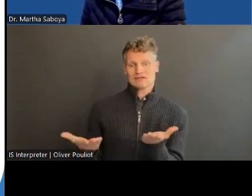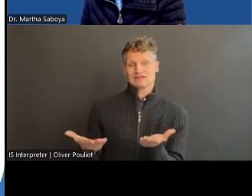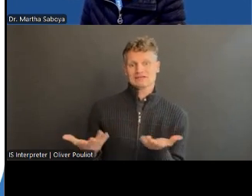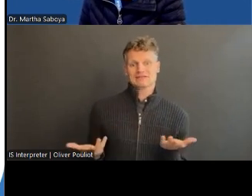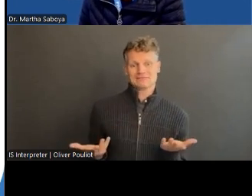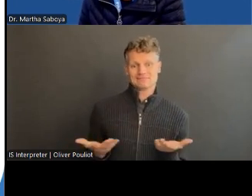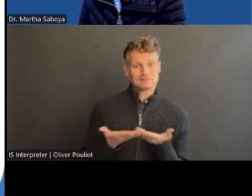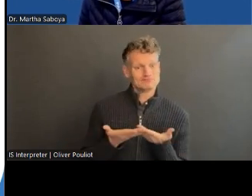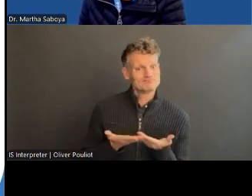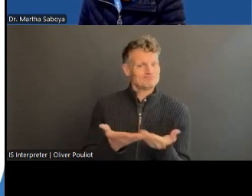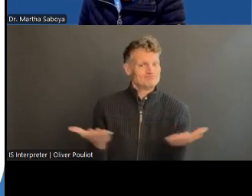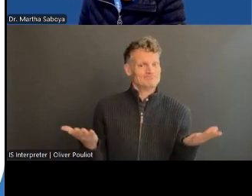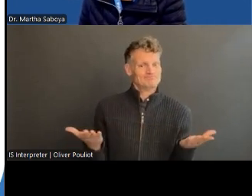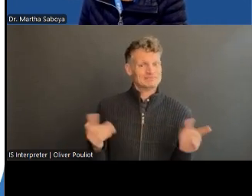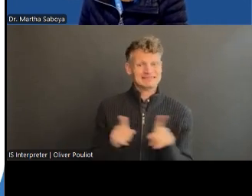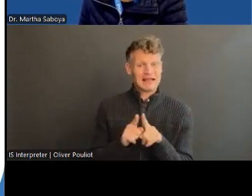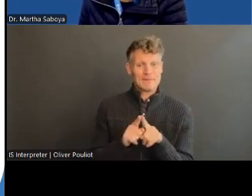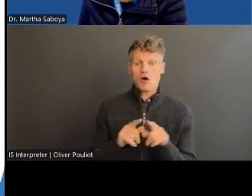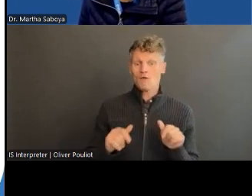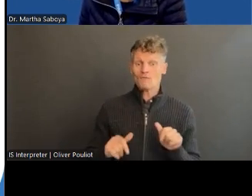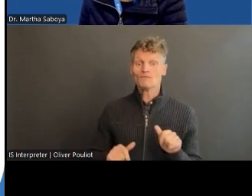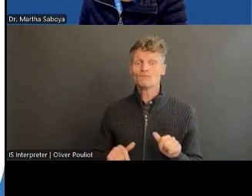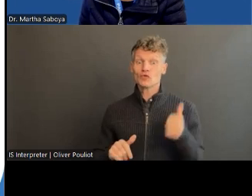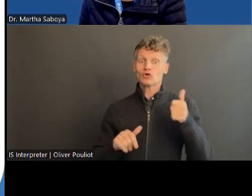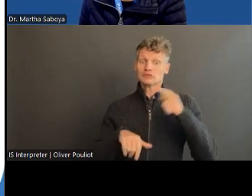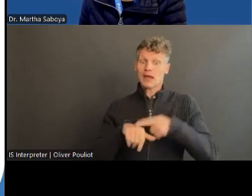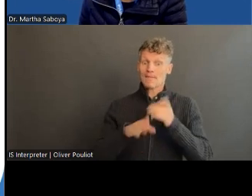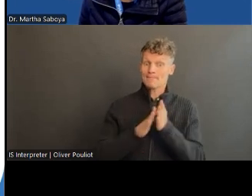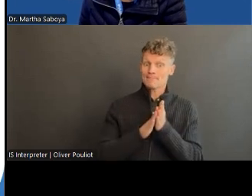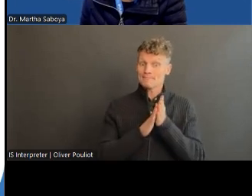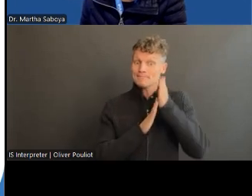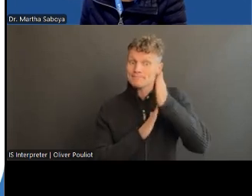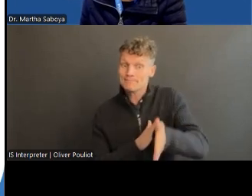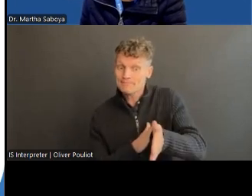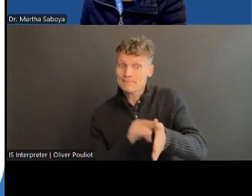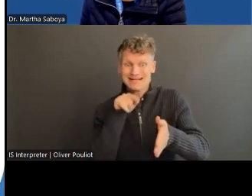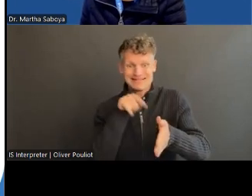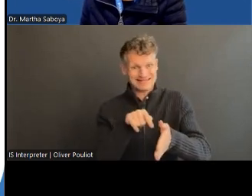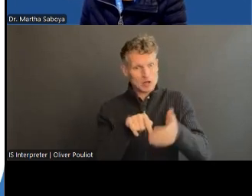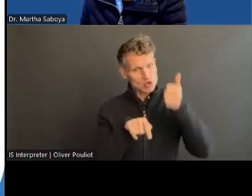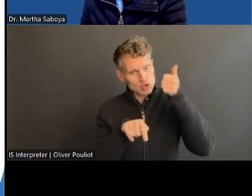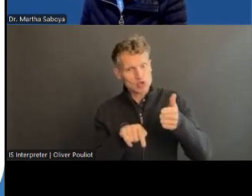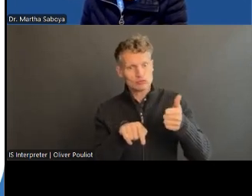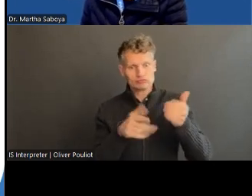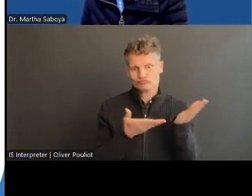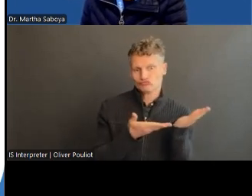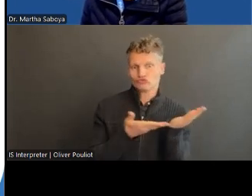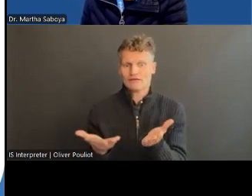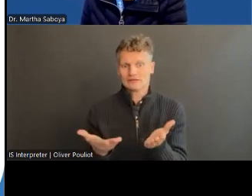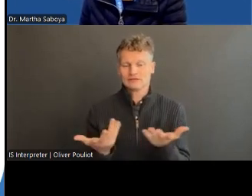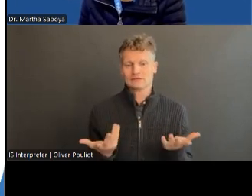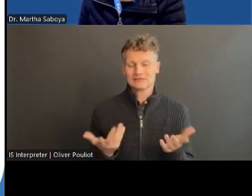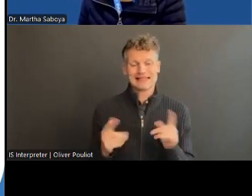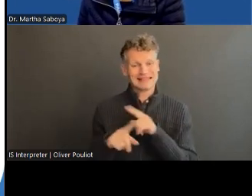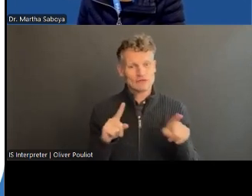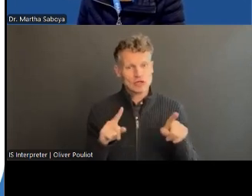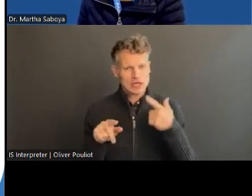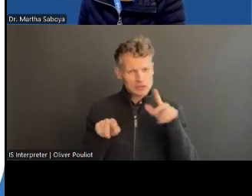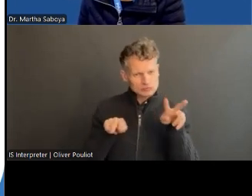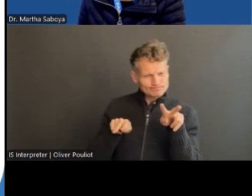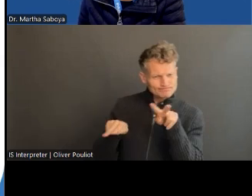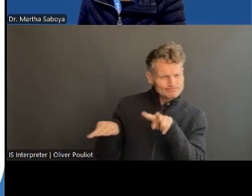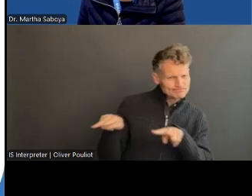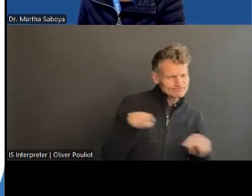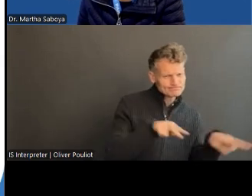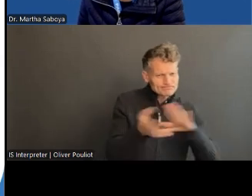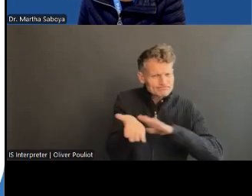en la atención primaria, el reforzar los sistemas de información sanitaria y los sistemas de seguimiento y vigilancia,